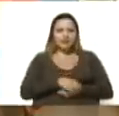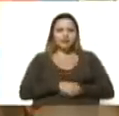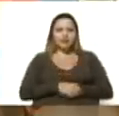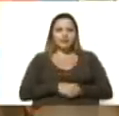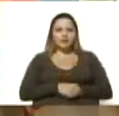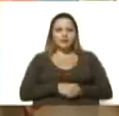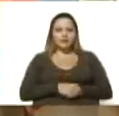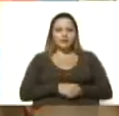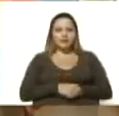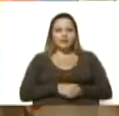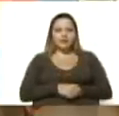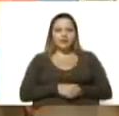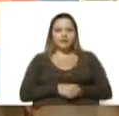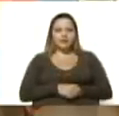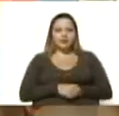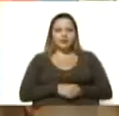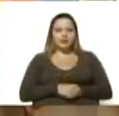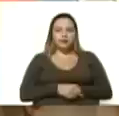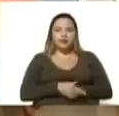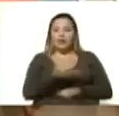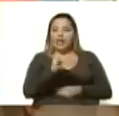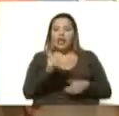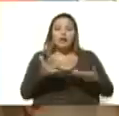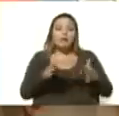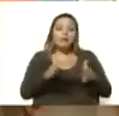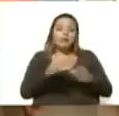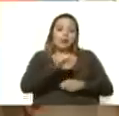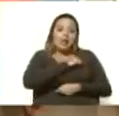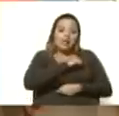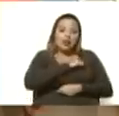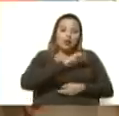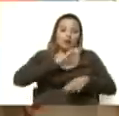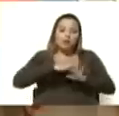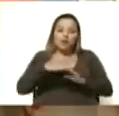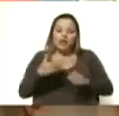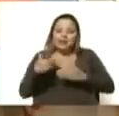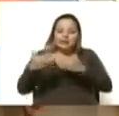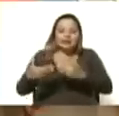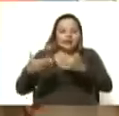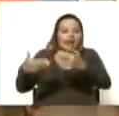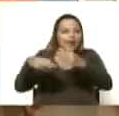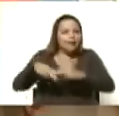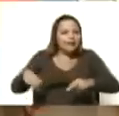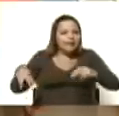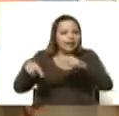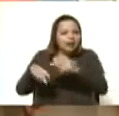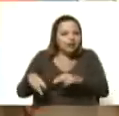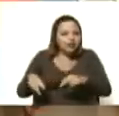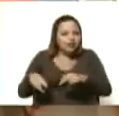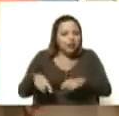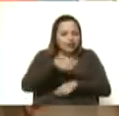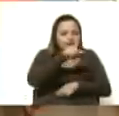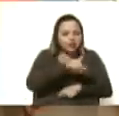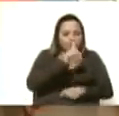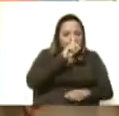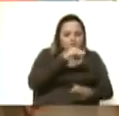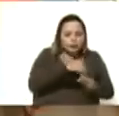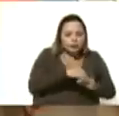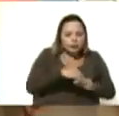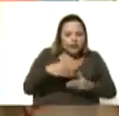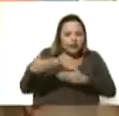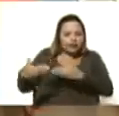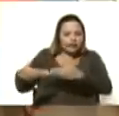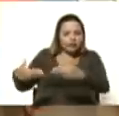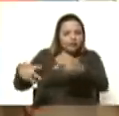Efectivamente, cundió el pánico porque el avance que comenzamos a dar, lo reveló en su delación